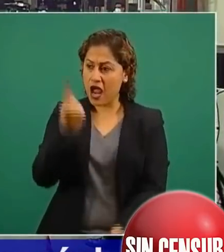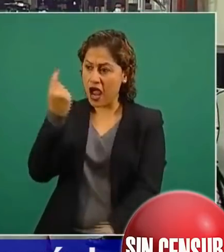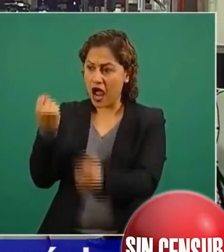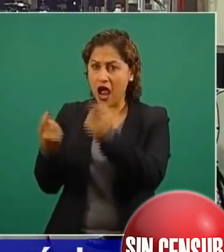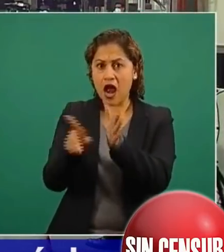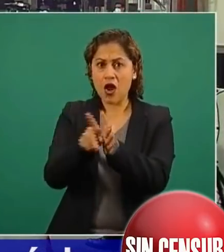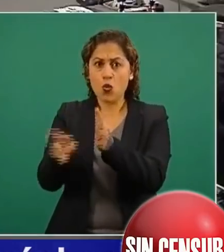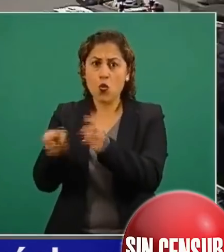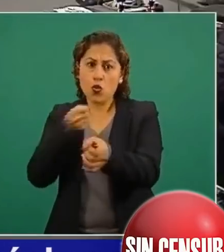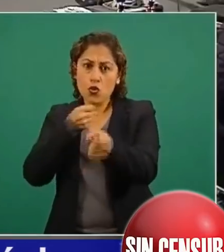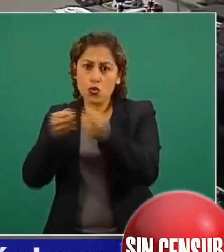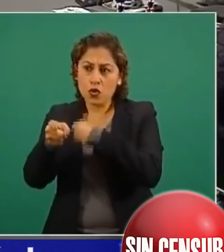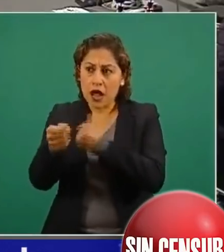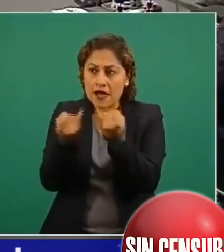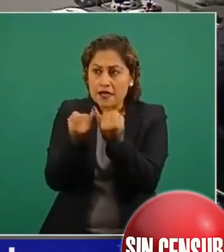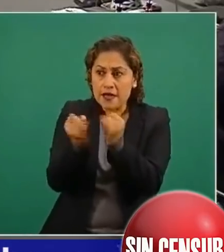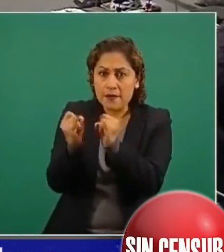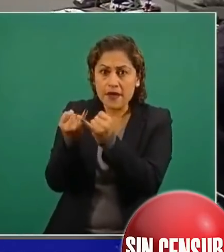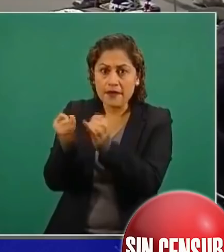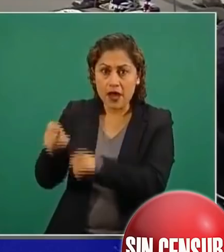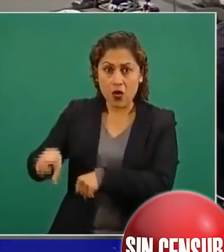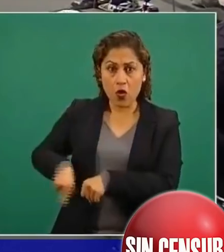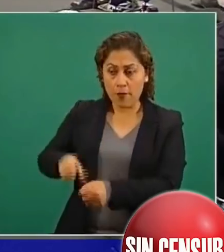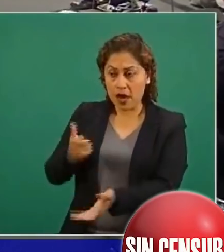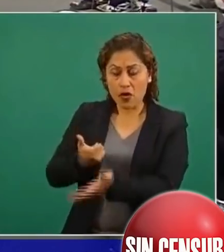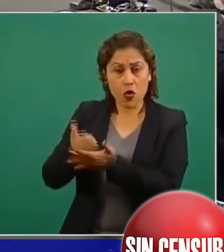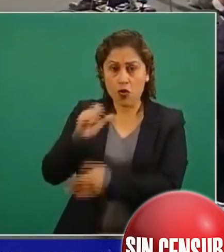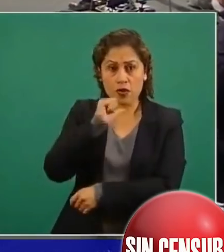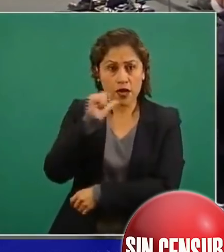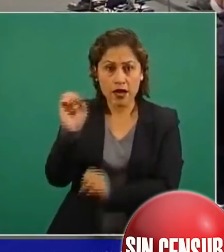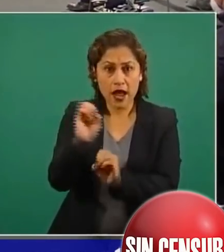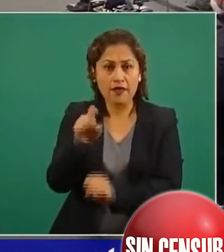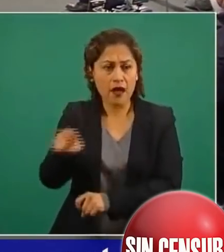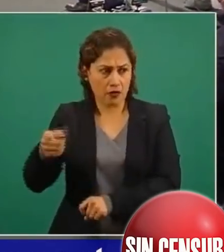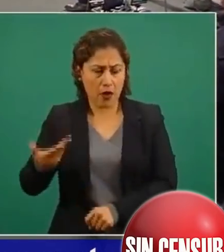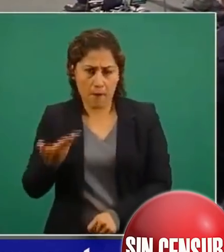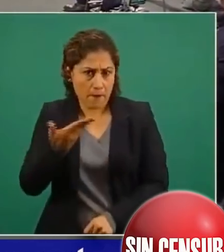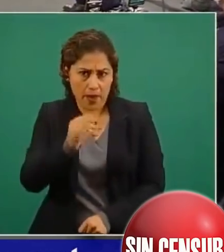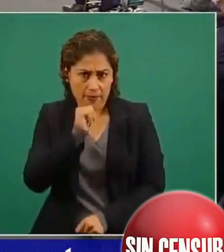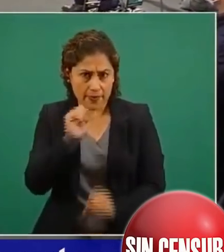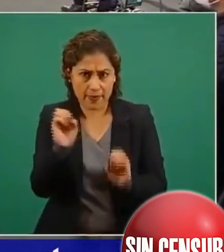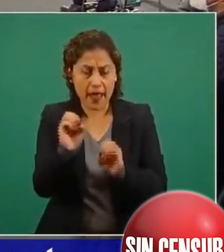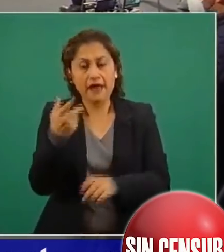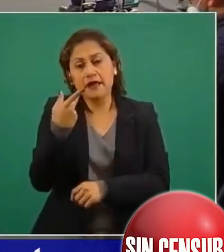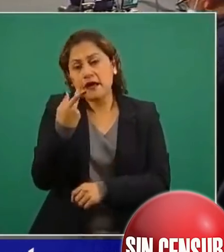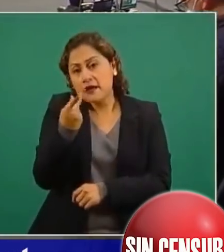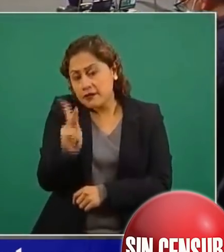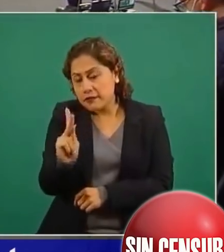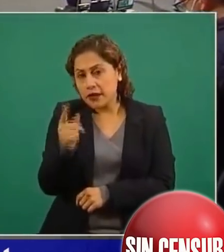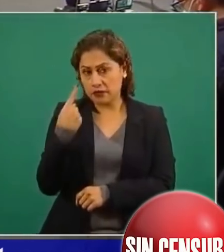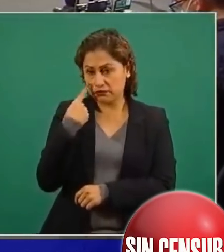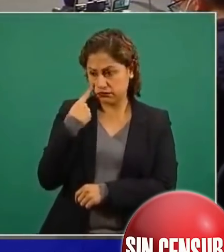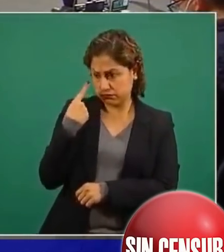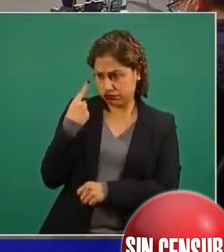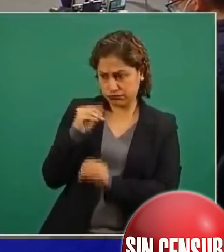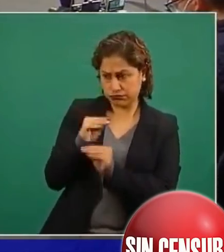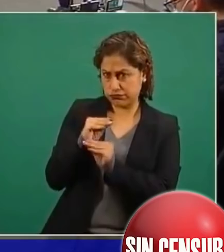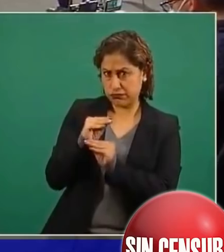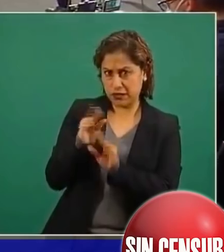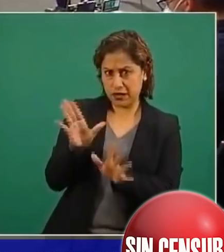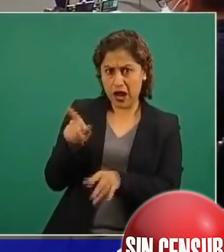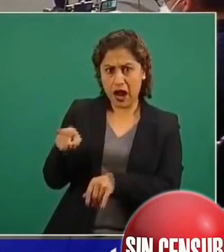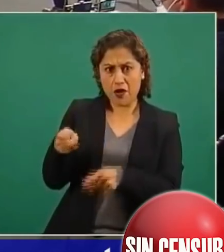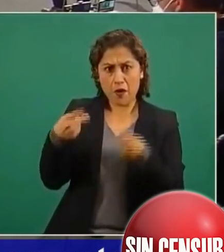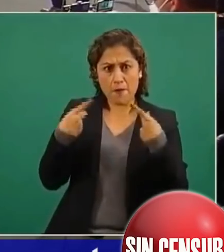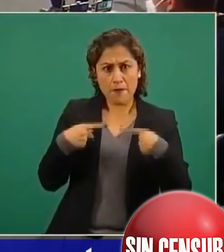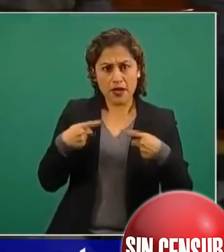solo peso del erario y por supuesto que no lo están pidiendo, pero entonces se demuestra que se puede trabajar sin vivir